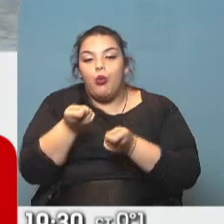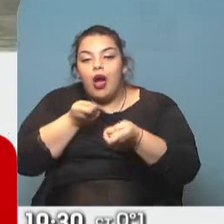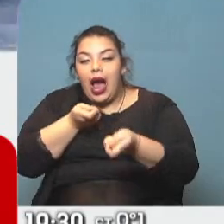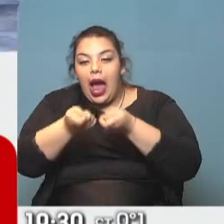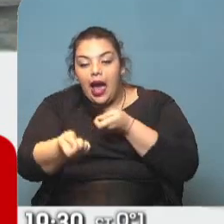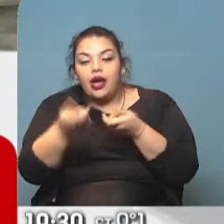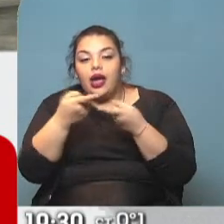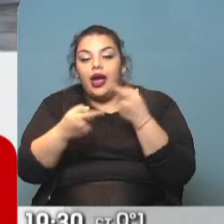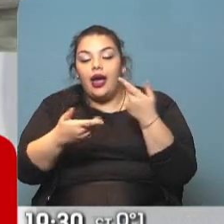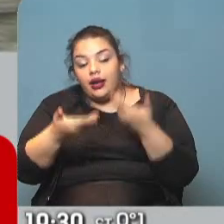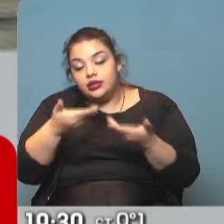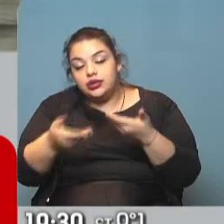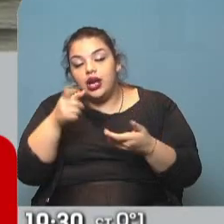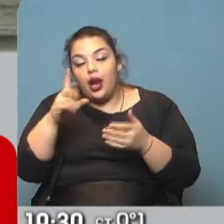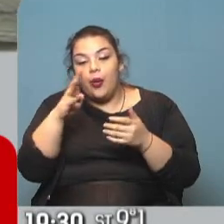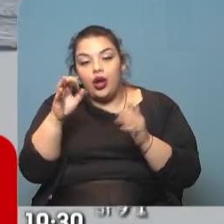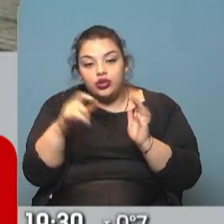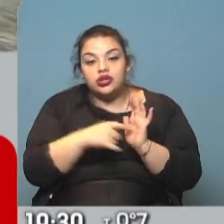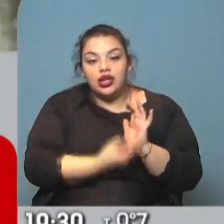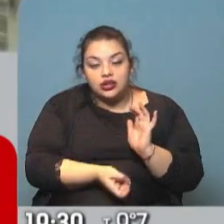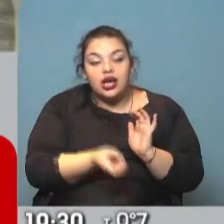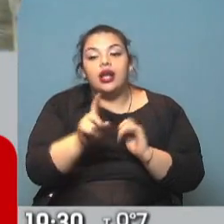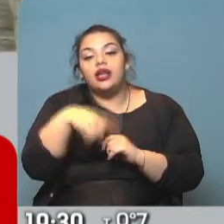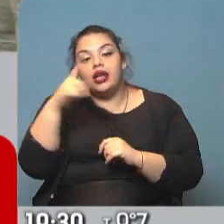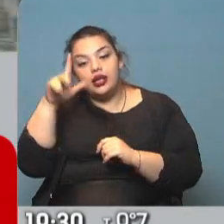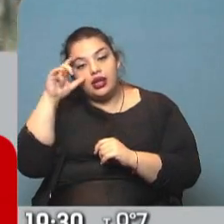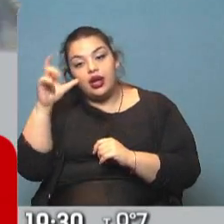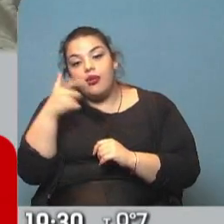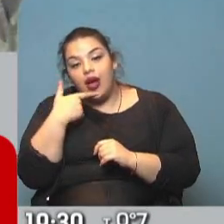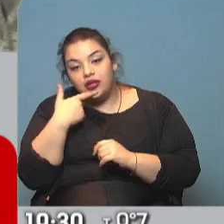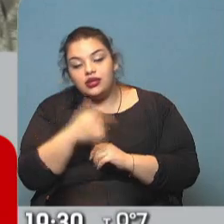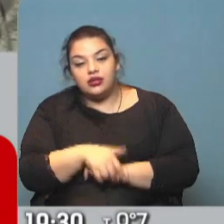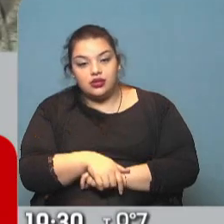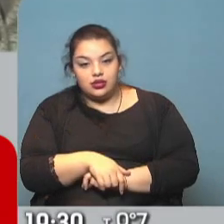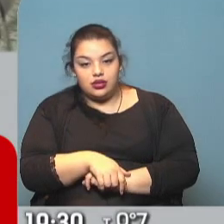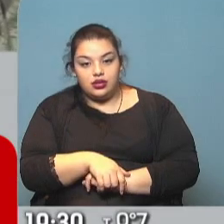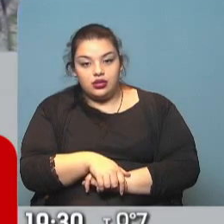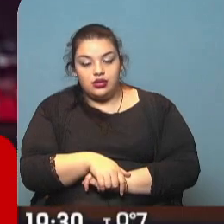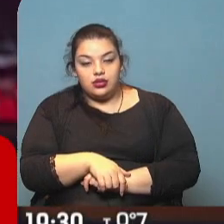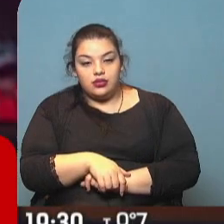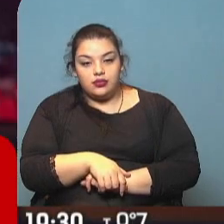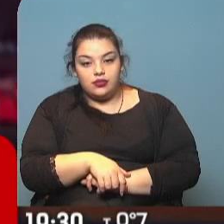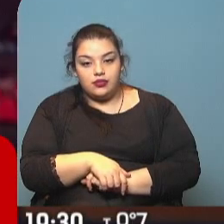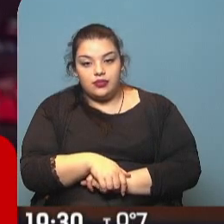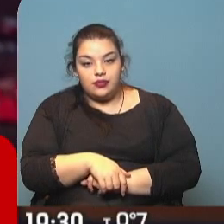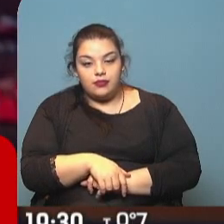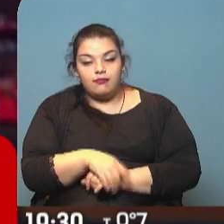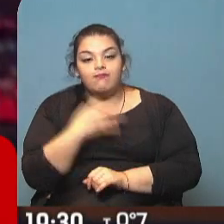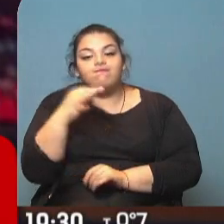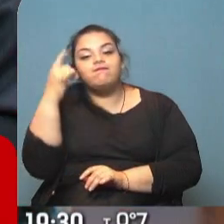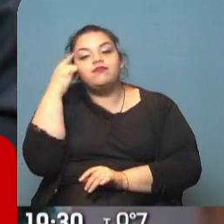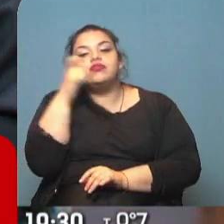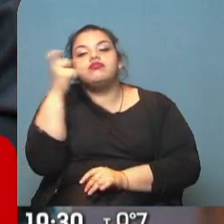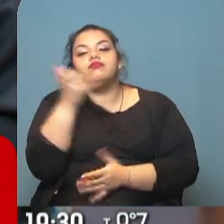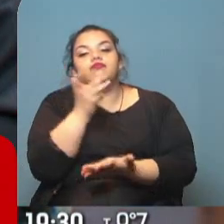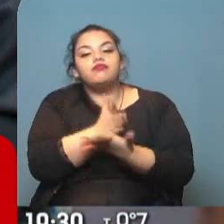Primero, entre el Banco Central tiene letras intransferibles, cambiarlas por bono del Tesoro y después canjear Lebacs por bono del Tesoro. Hay que ver si hay